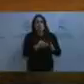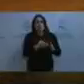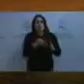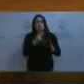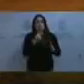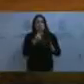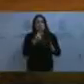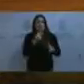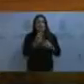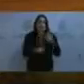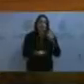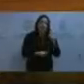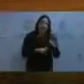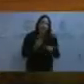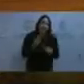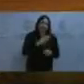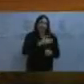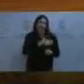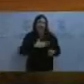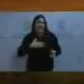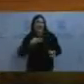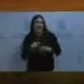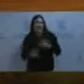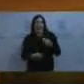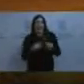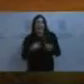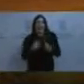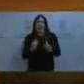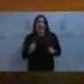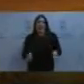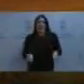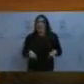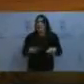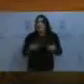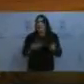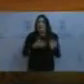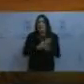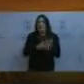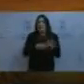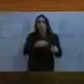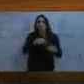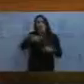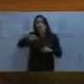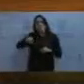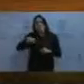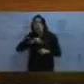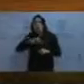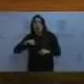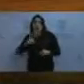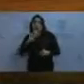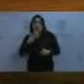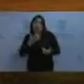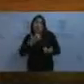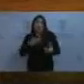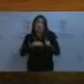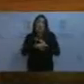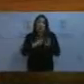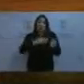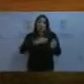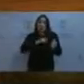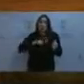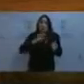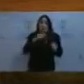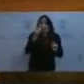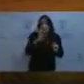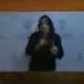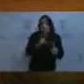hacer o querer hacer lo que ustedes hacen con total naturalidad, esto es, que derivan a la privada cuando los medios propios no son suficientes y el tiempo de demora